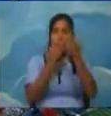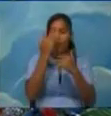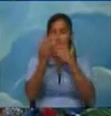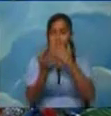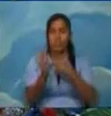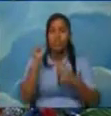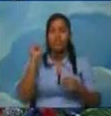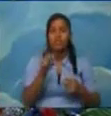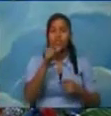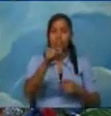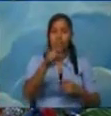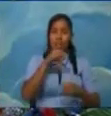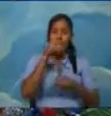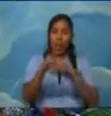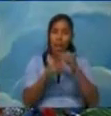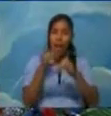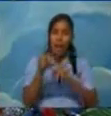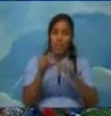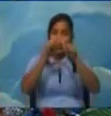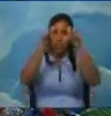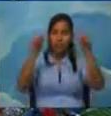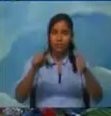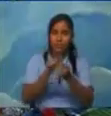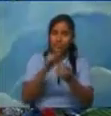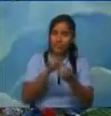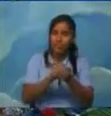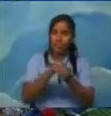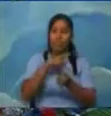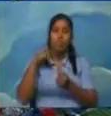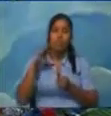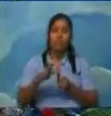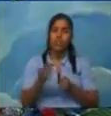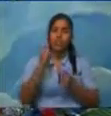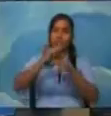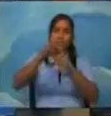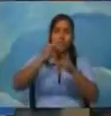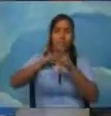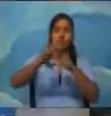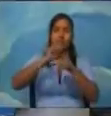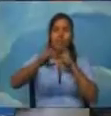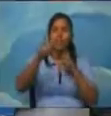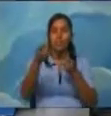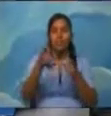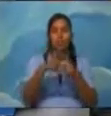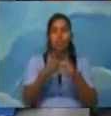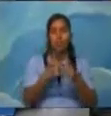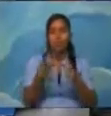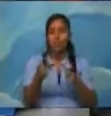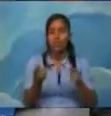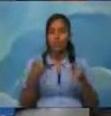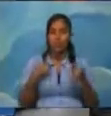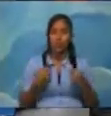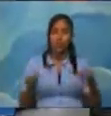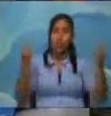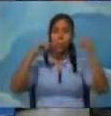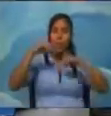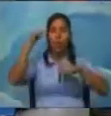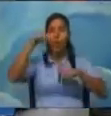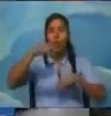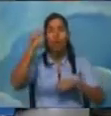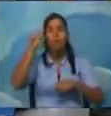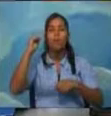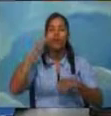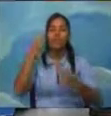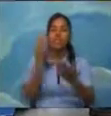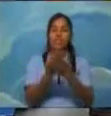Si ustedes hacen muñecos muertos y se ponen a prenderle vela y adorarlo, yo pongo hoy por